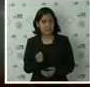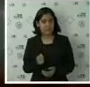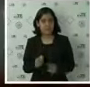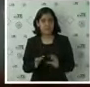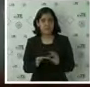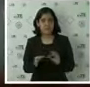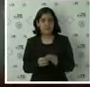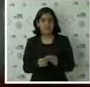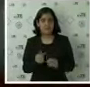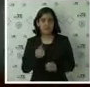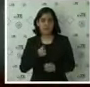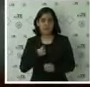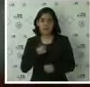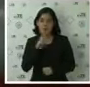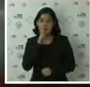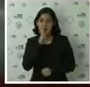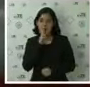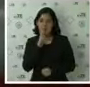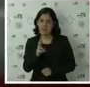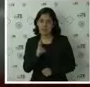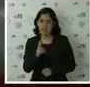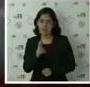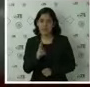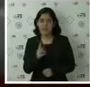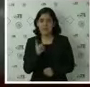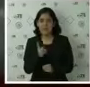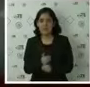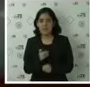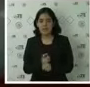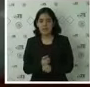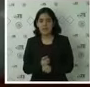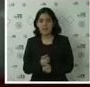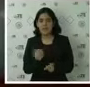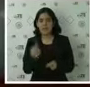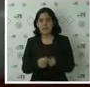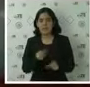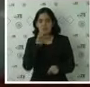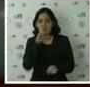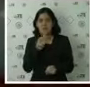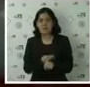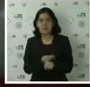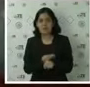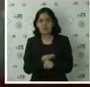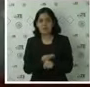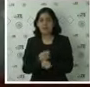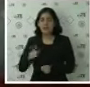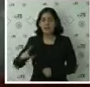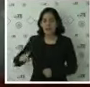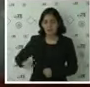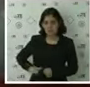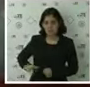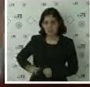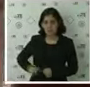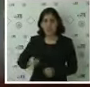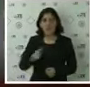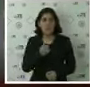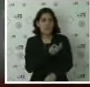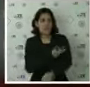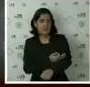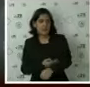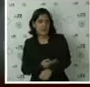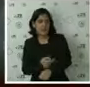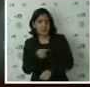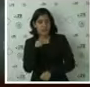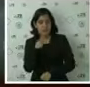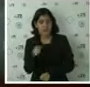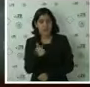un poco mi respuesta, que es a quién le toca, a los que siempre les ha tocado. Al gobierno, a la familia, a ustedes mismos,